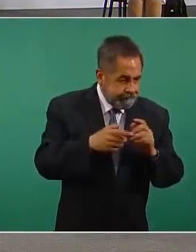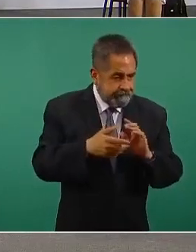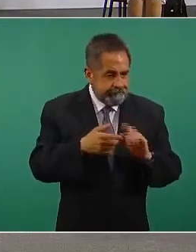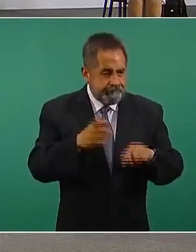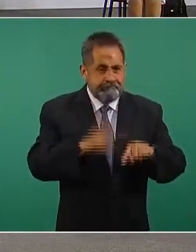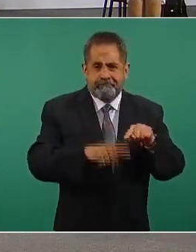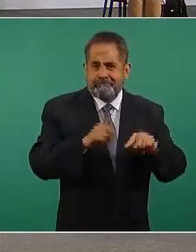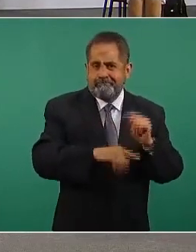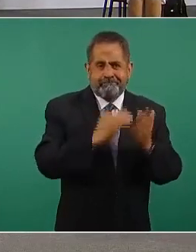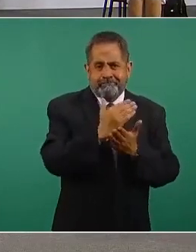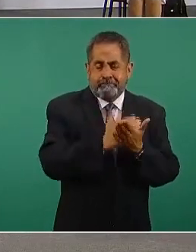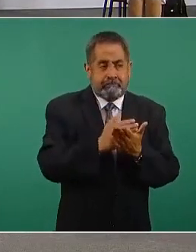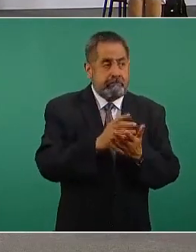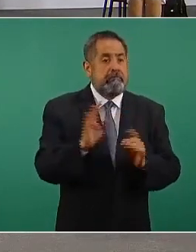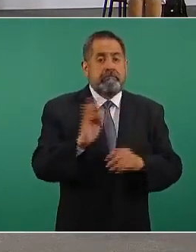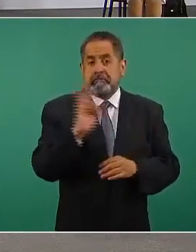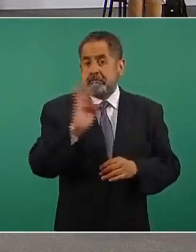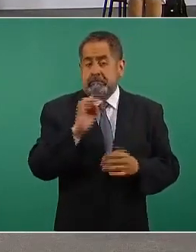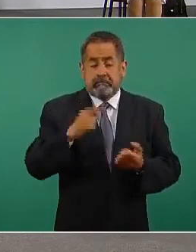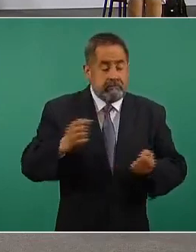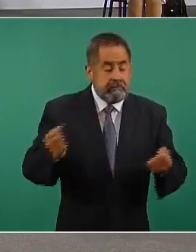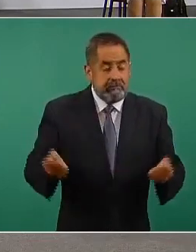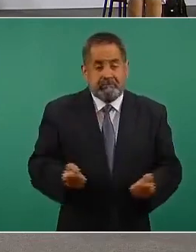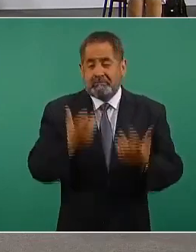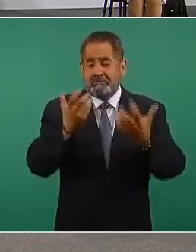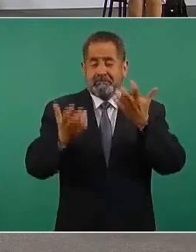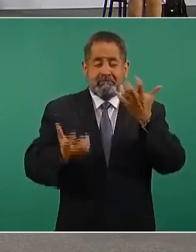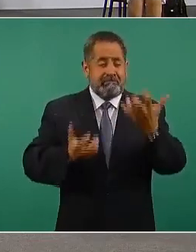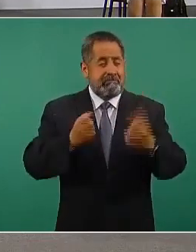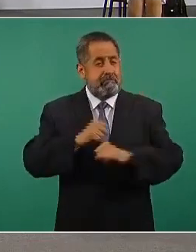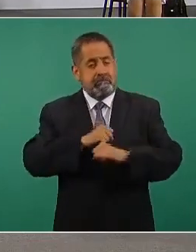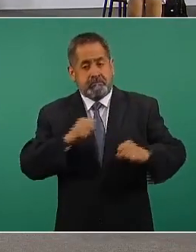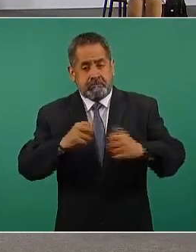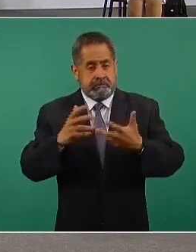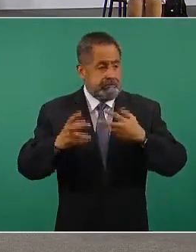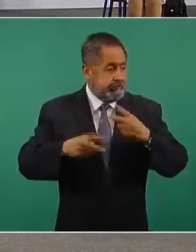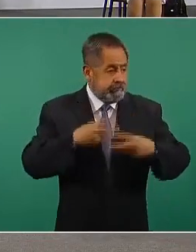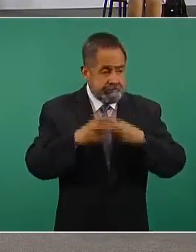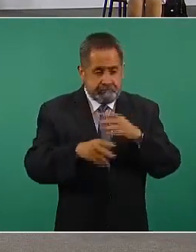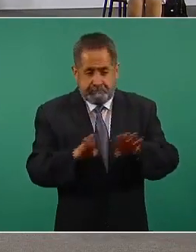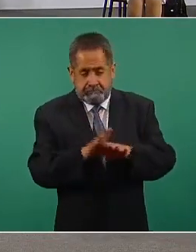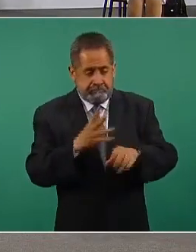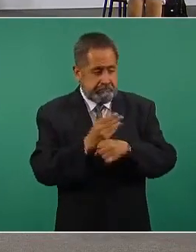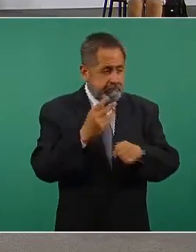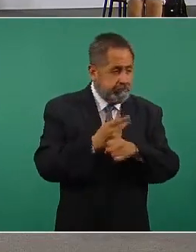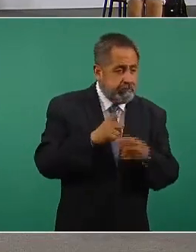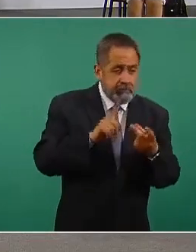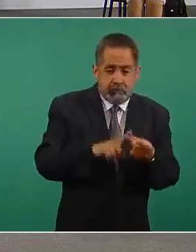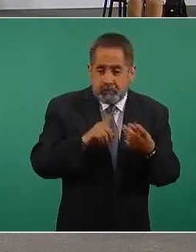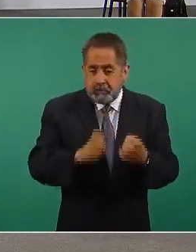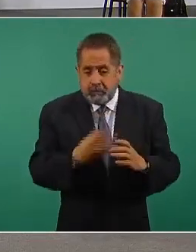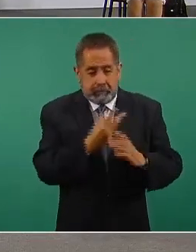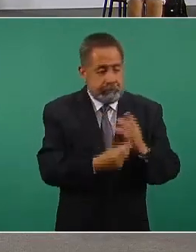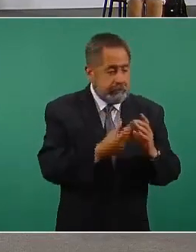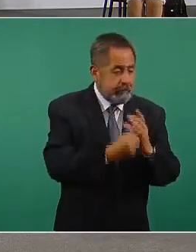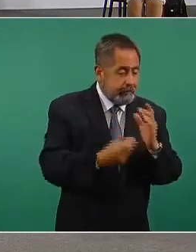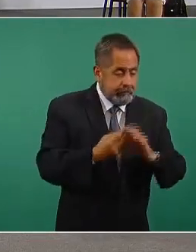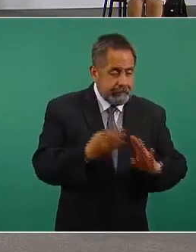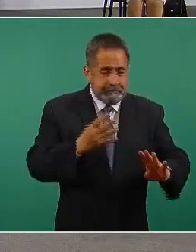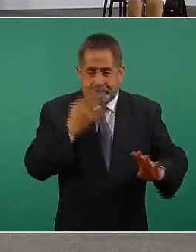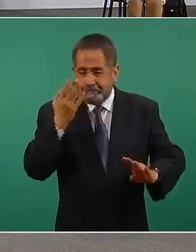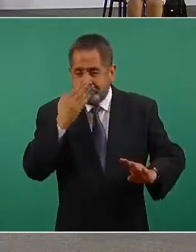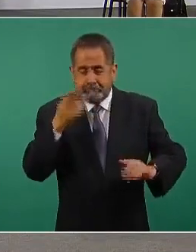mitigación del riesgo en la zona de mayor explosividad. Pemex realiza los trabajos para la ubicación y reparación de la fuga de